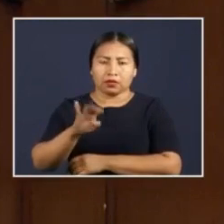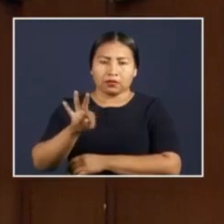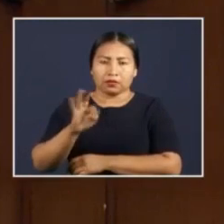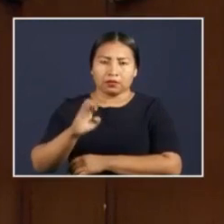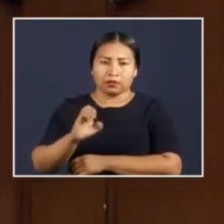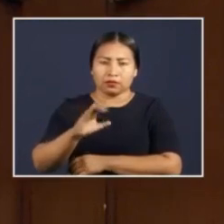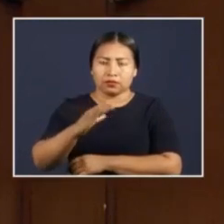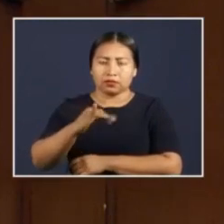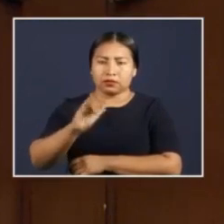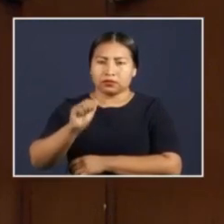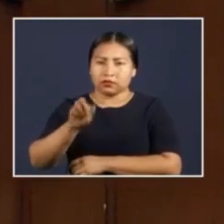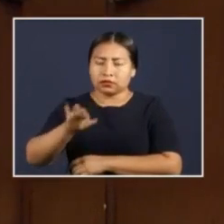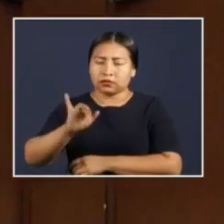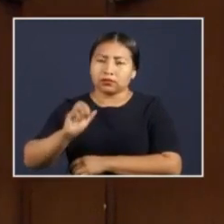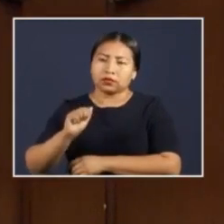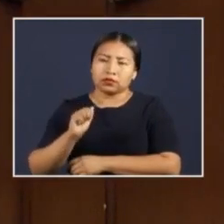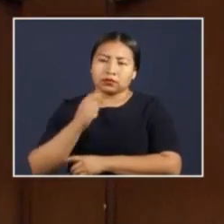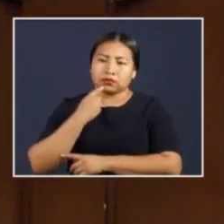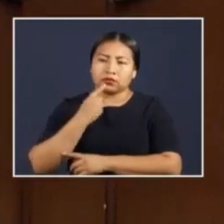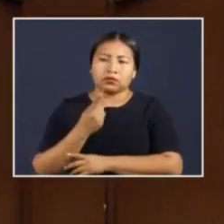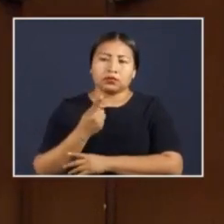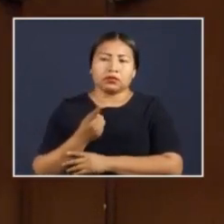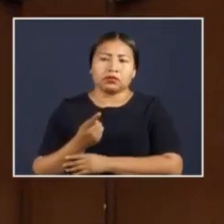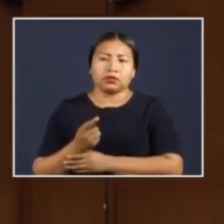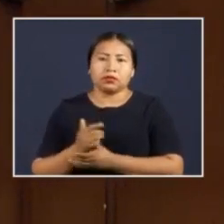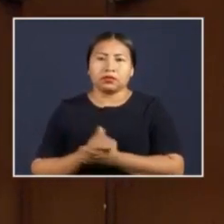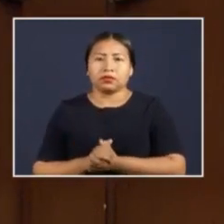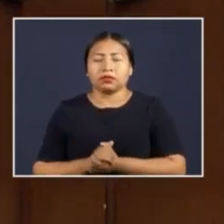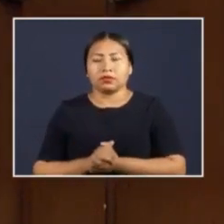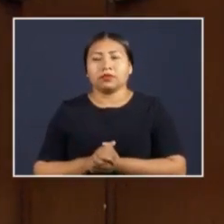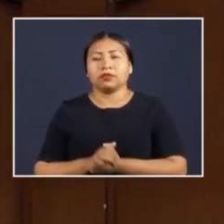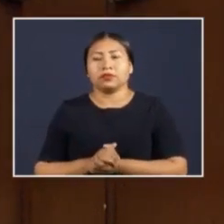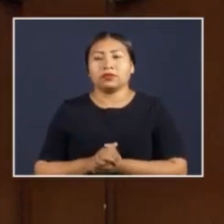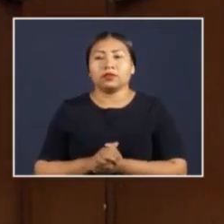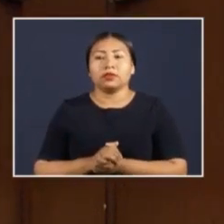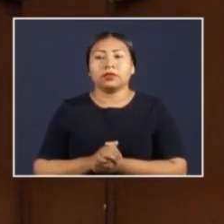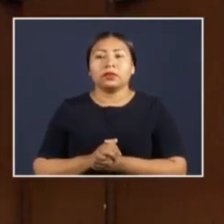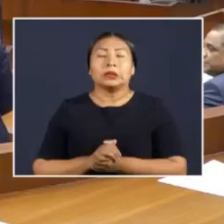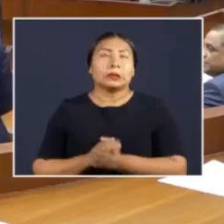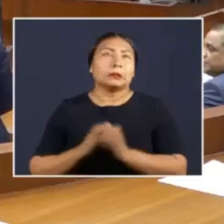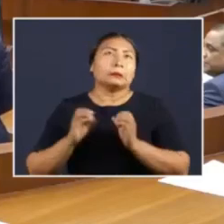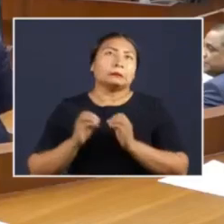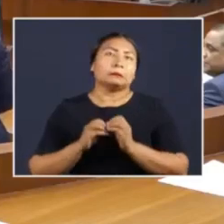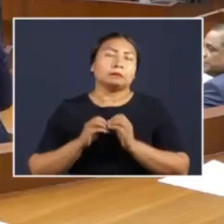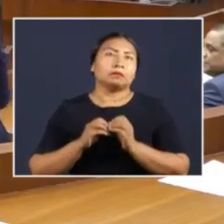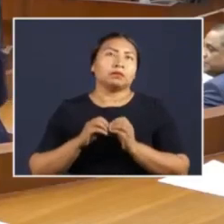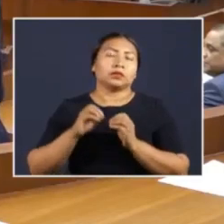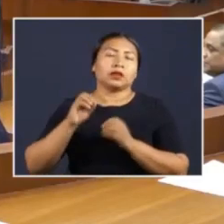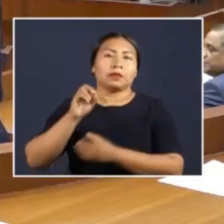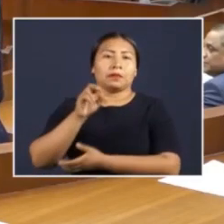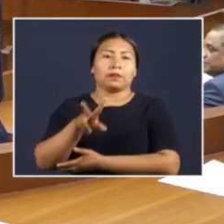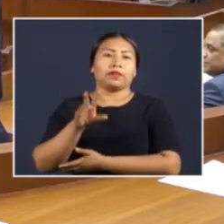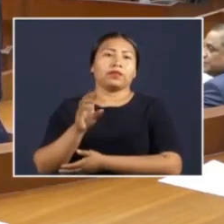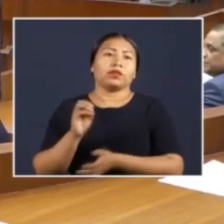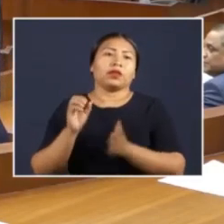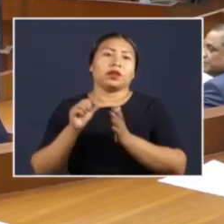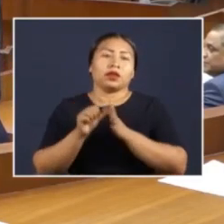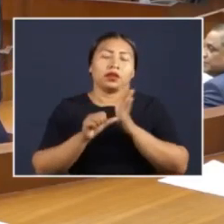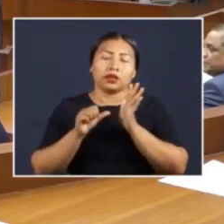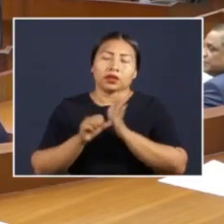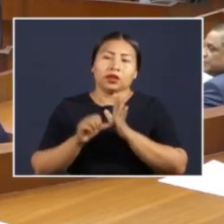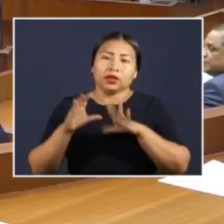que estaba en el plan de gobierno que consta de más de 120 artículos y que pretende la creación